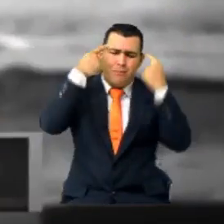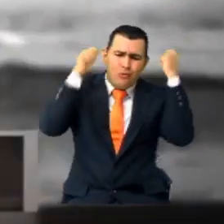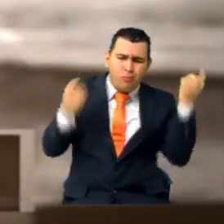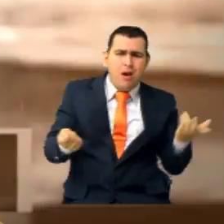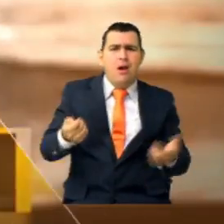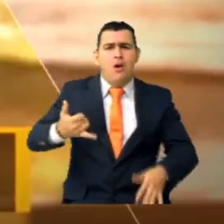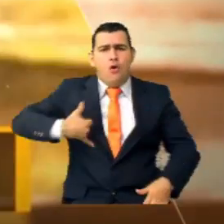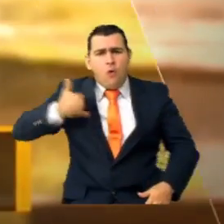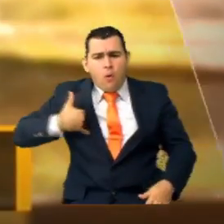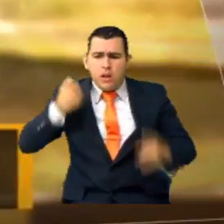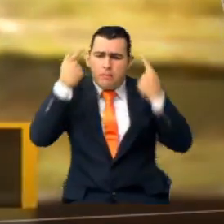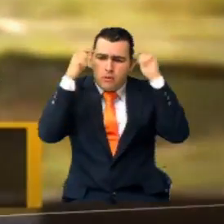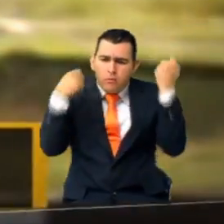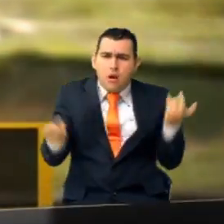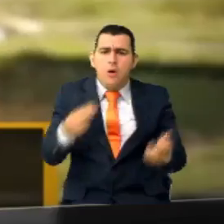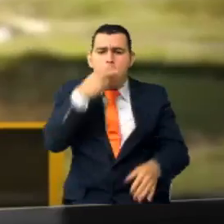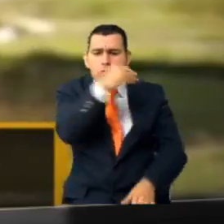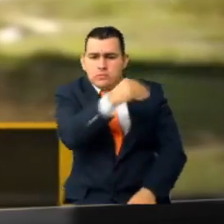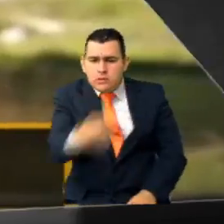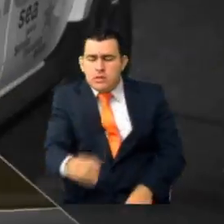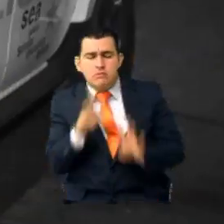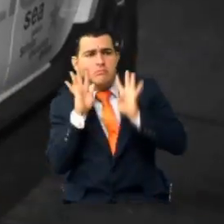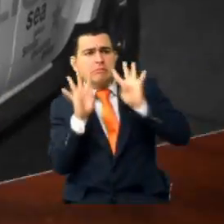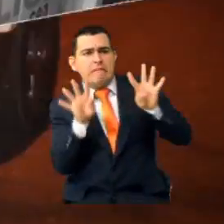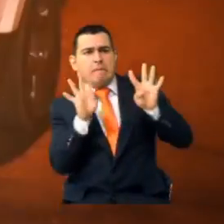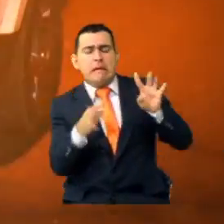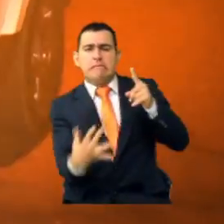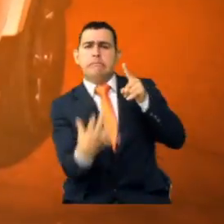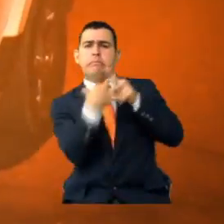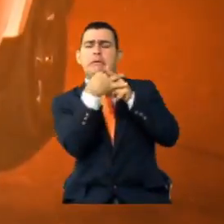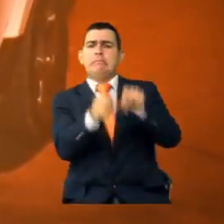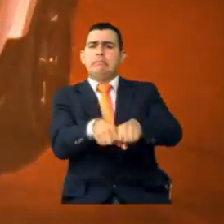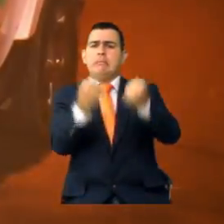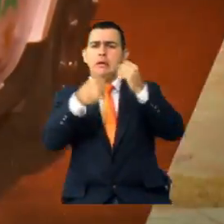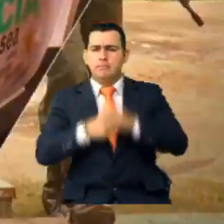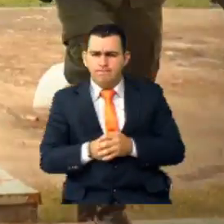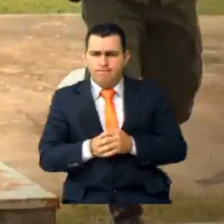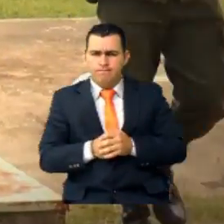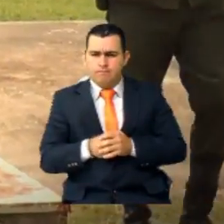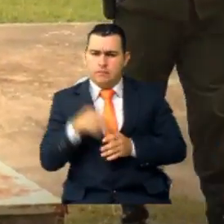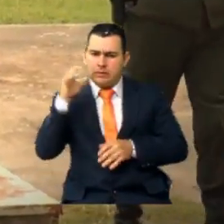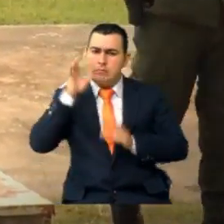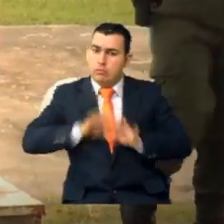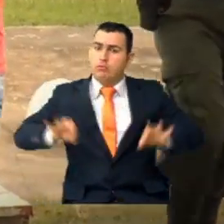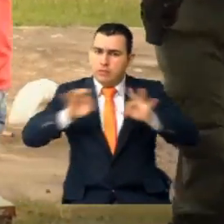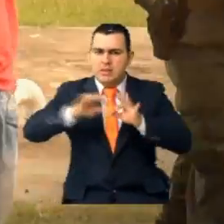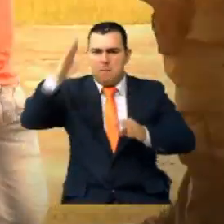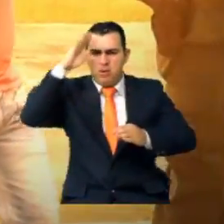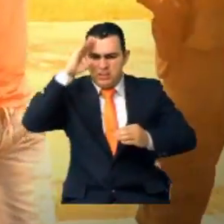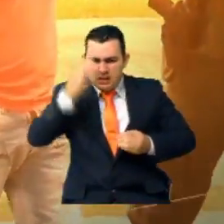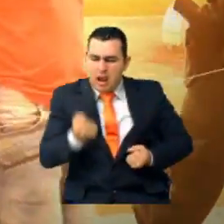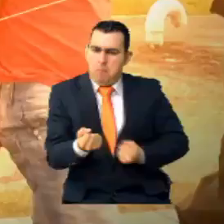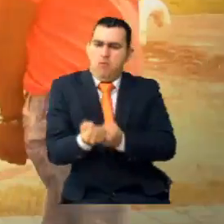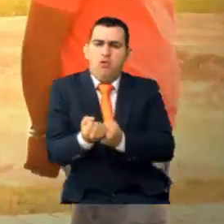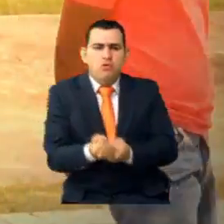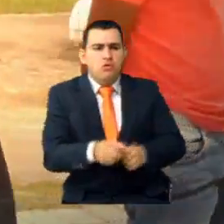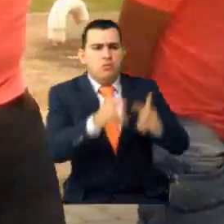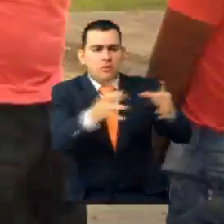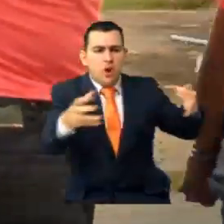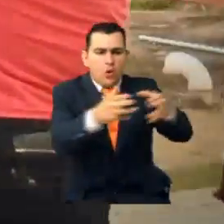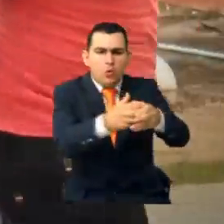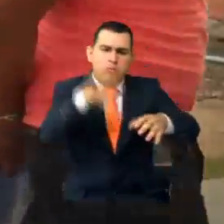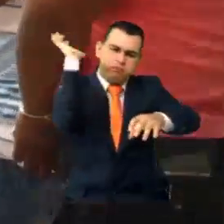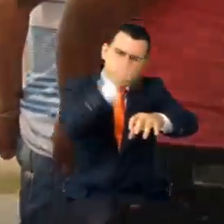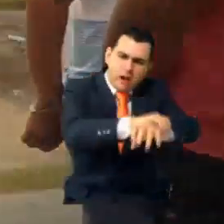niñez que se ven obligados a crecer en ambientes hostiles. Fortalecer inteligencia en la autoridad, desarticular bandas delincuenciales, bajar